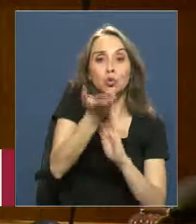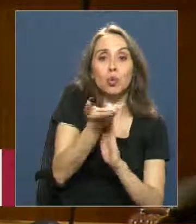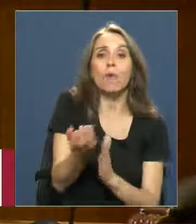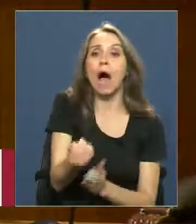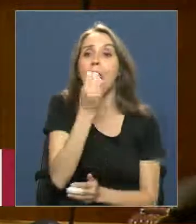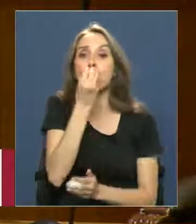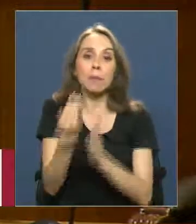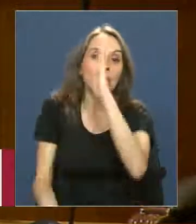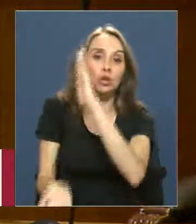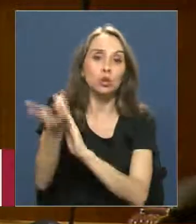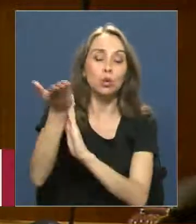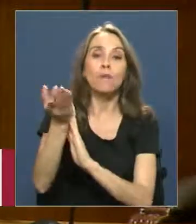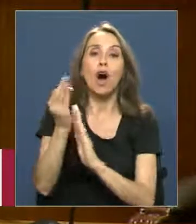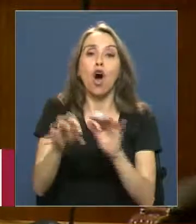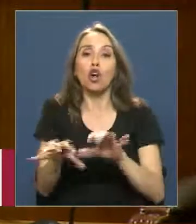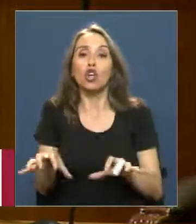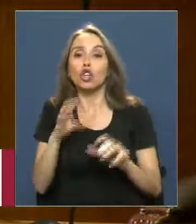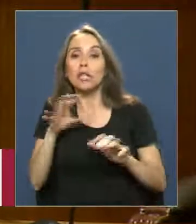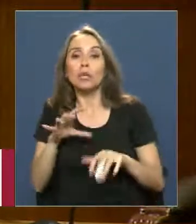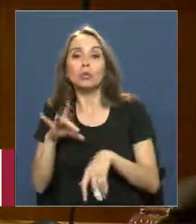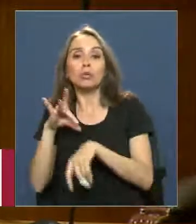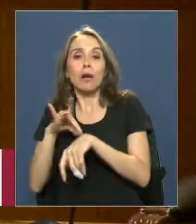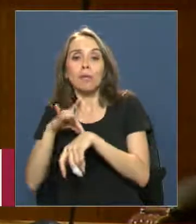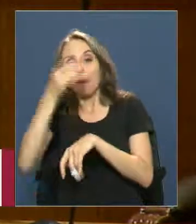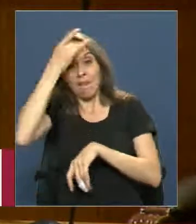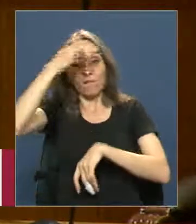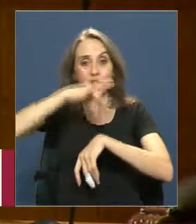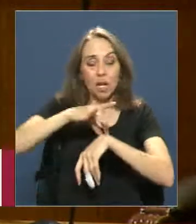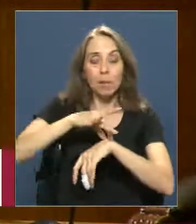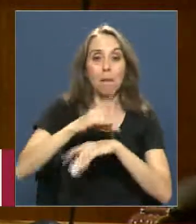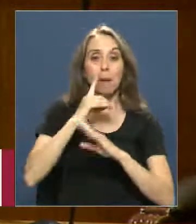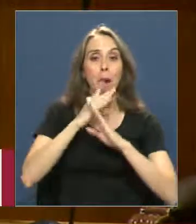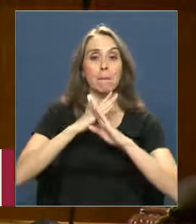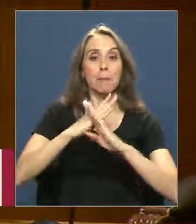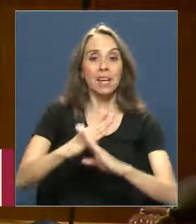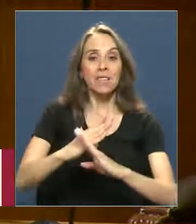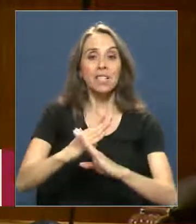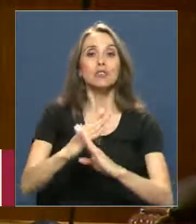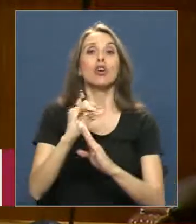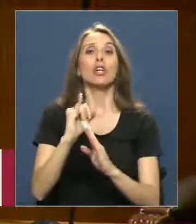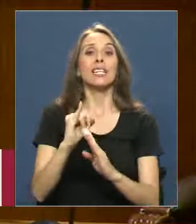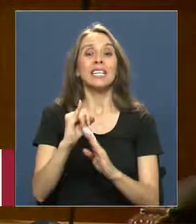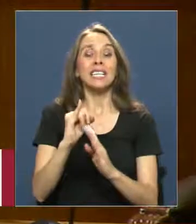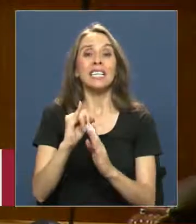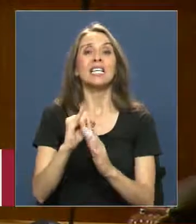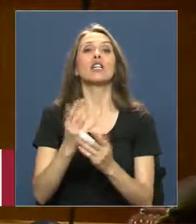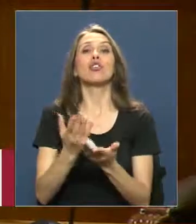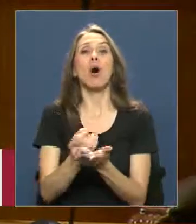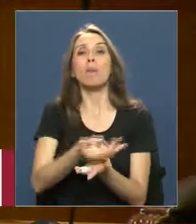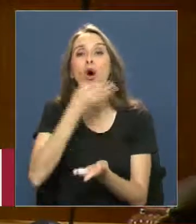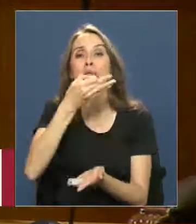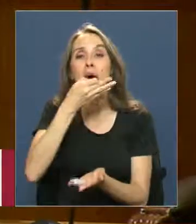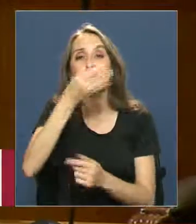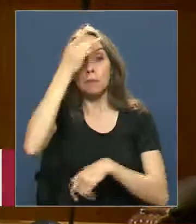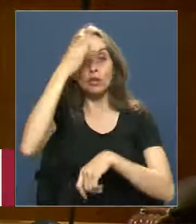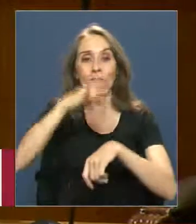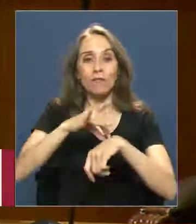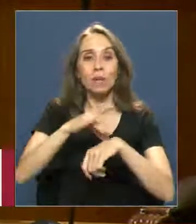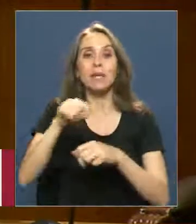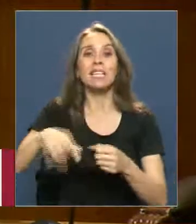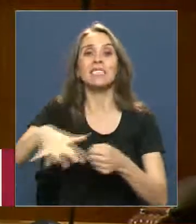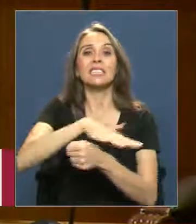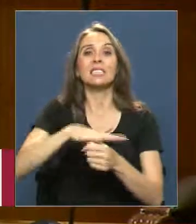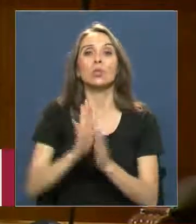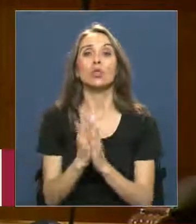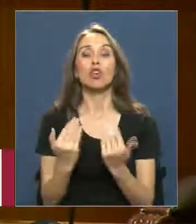y dispositivos de uso médico que sirvan para la prevención y tratamiento de las enfermedades relacionadas con dichas